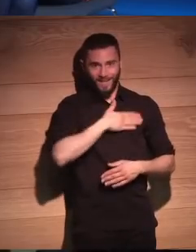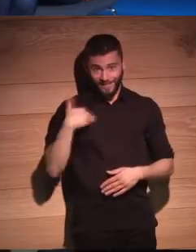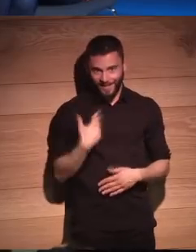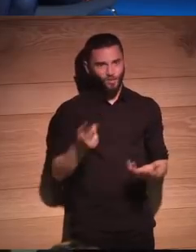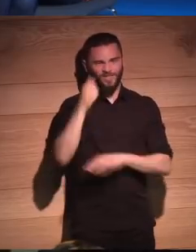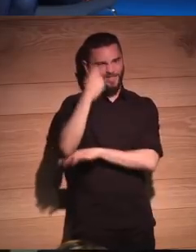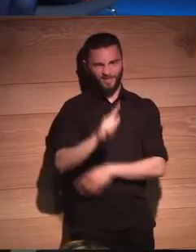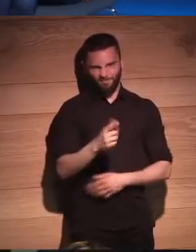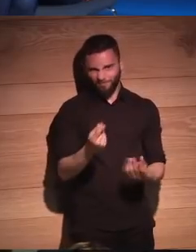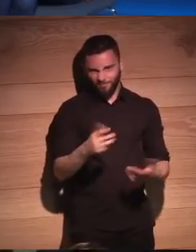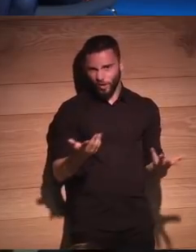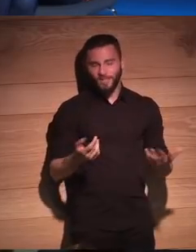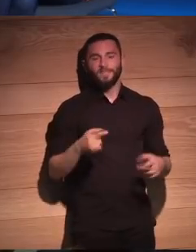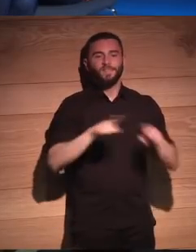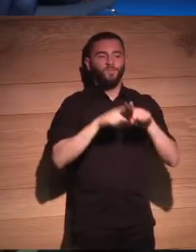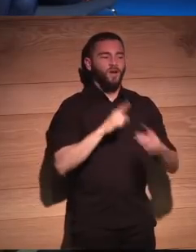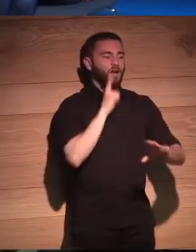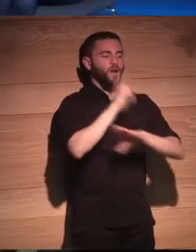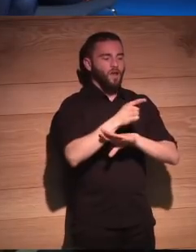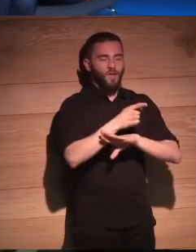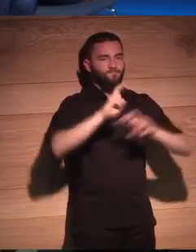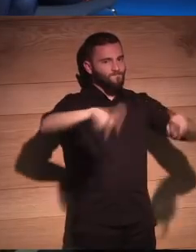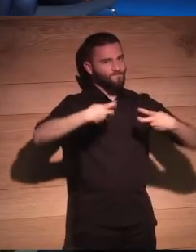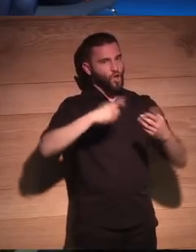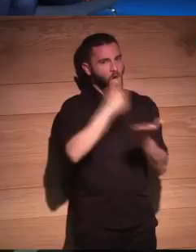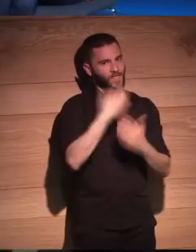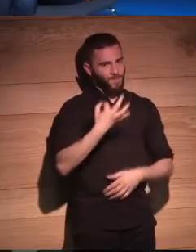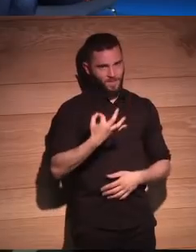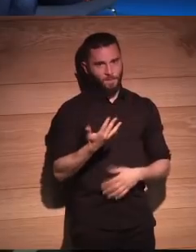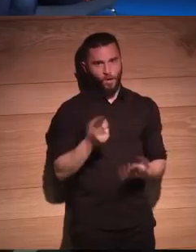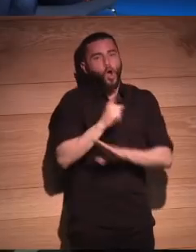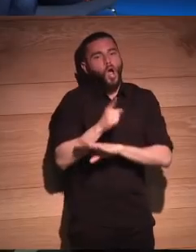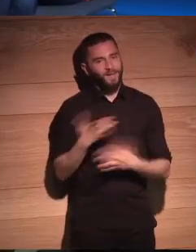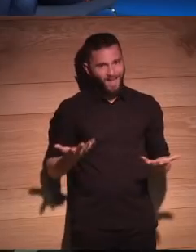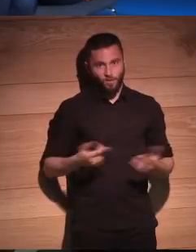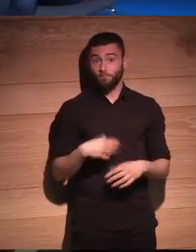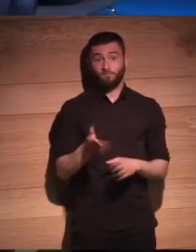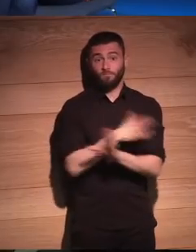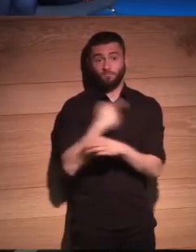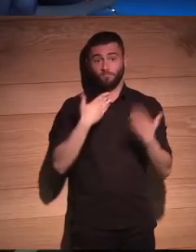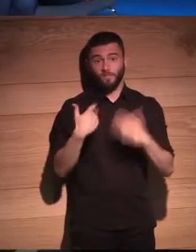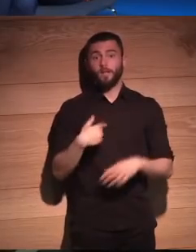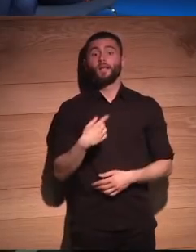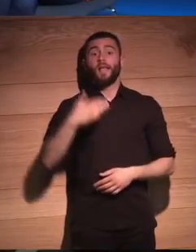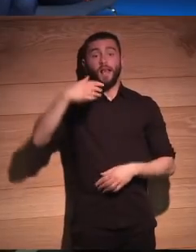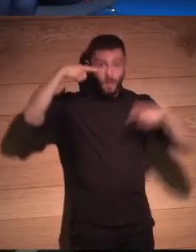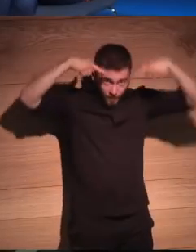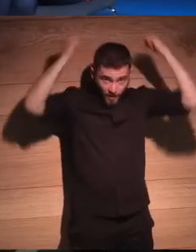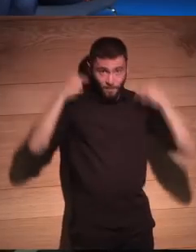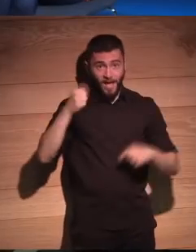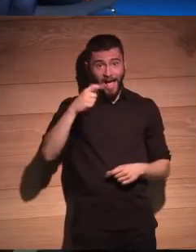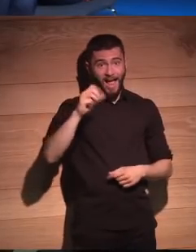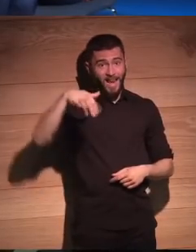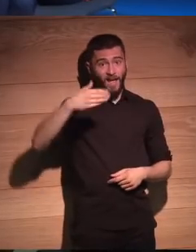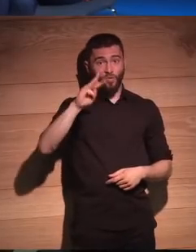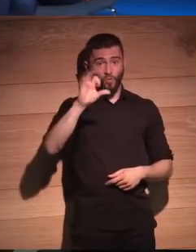y siempre eso es un poco una obligación de reinventarse. Y ahí, pues lo que estábamos hablando antes, el Batman de Adam West no es el